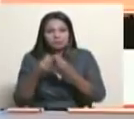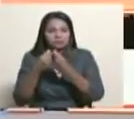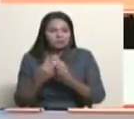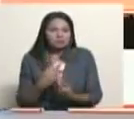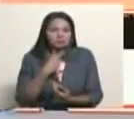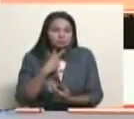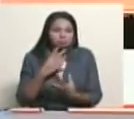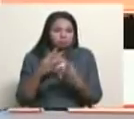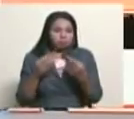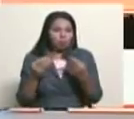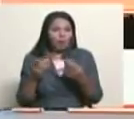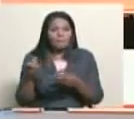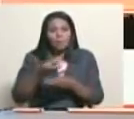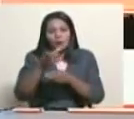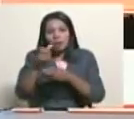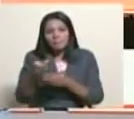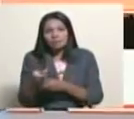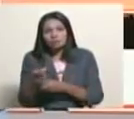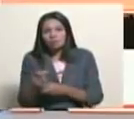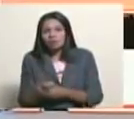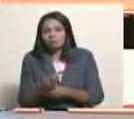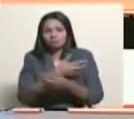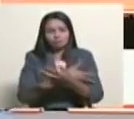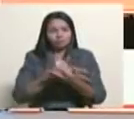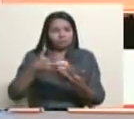víctimas de la guerra económica, que son miles,